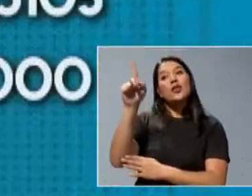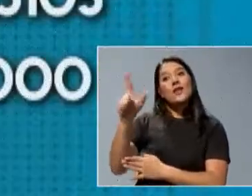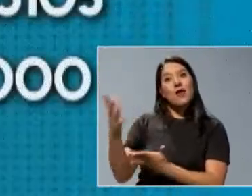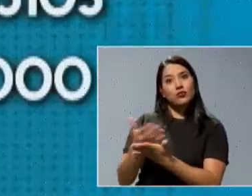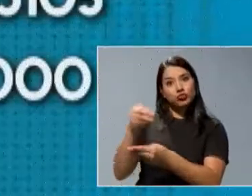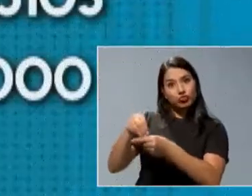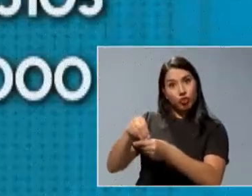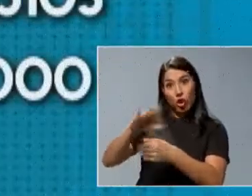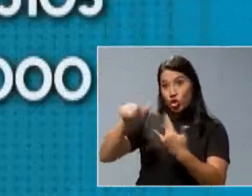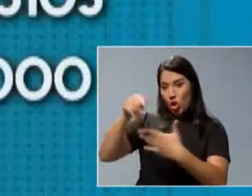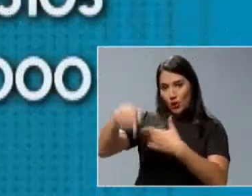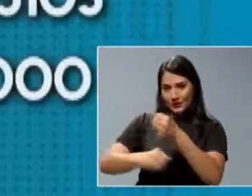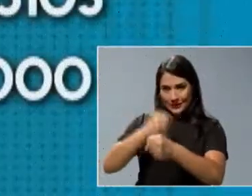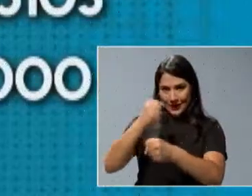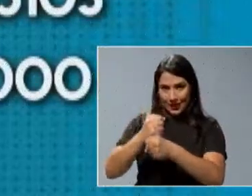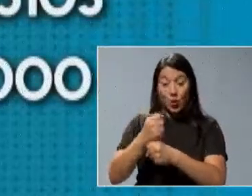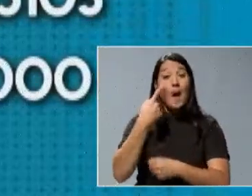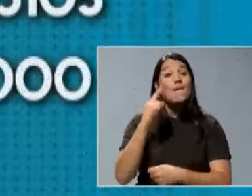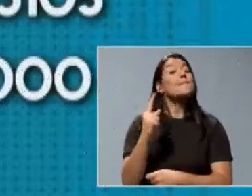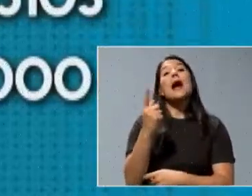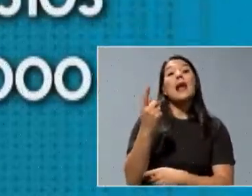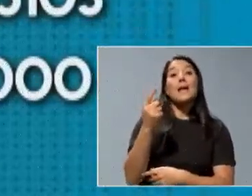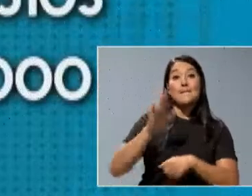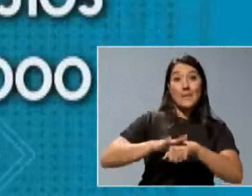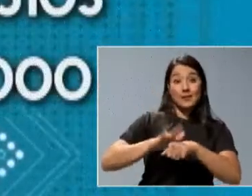marchamo 2020, la tarifa incrementó en un